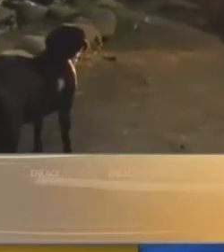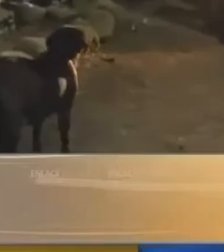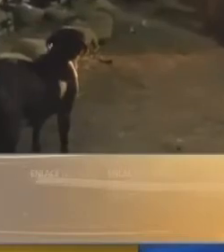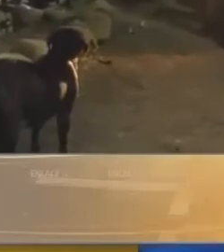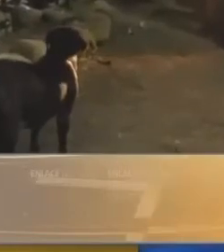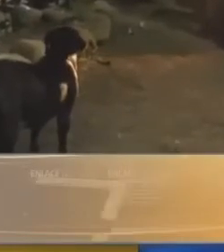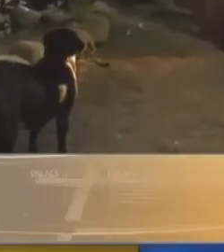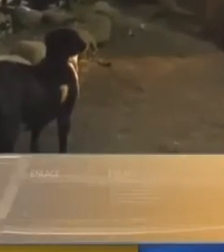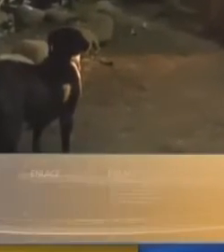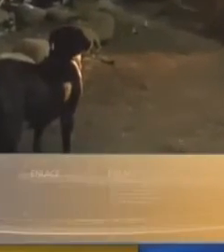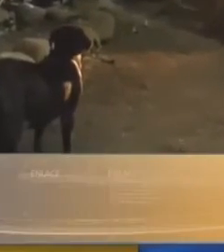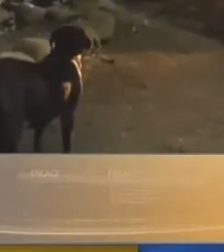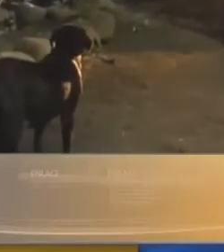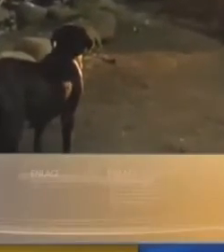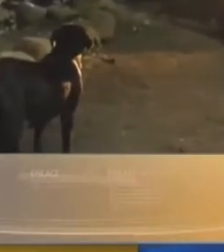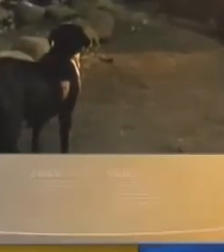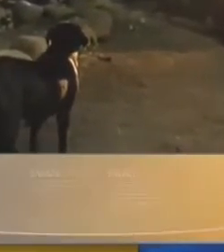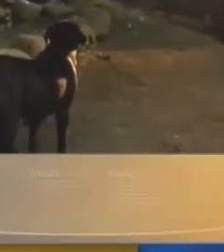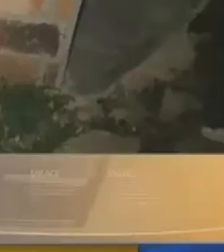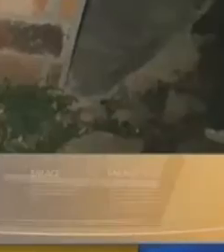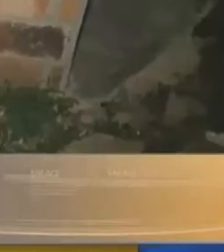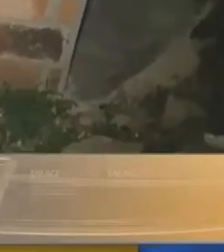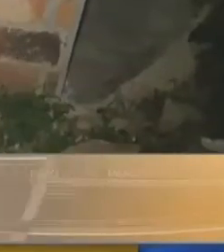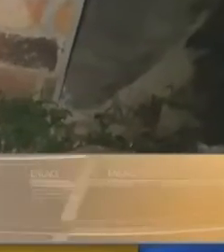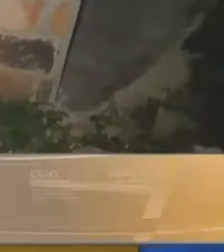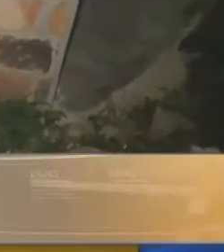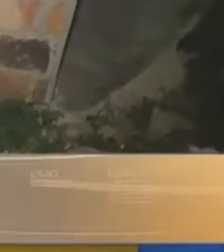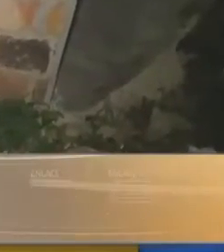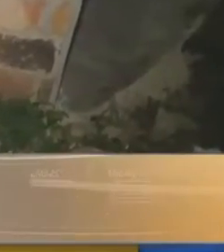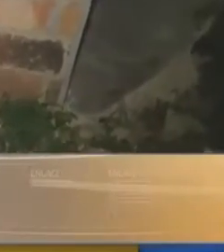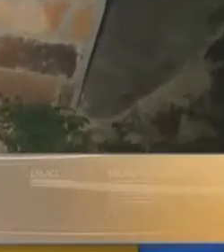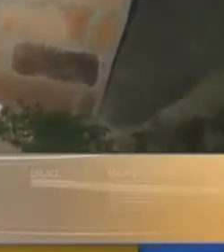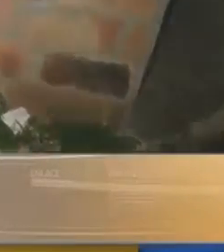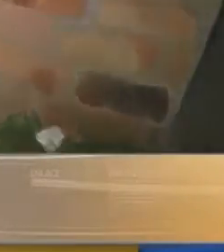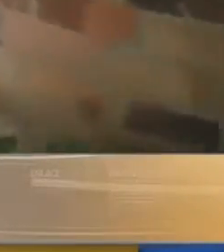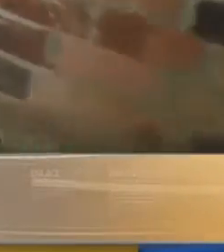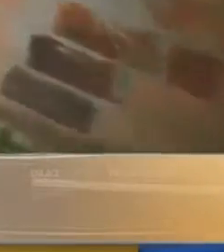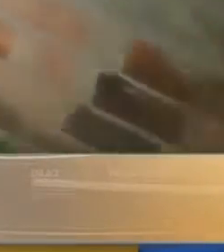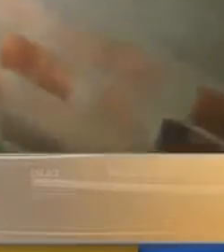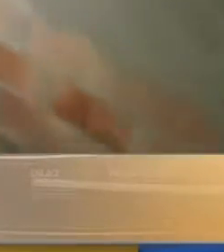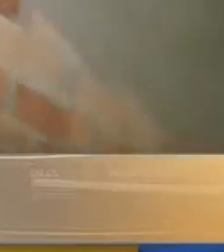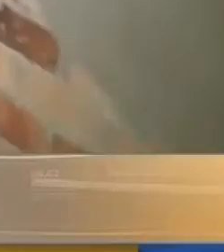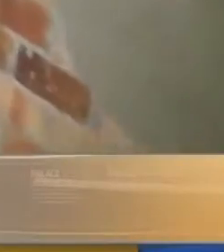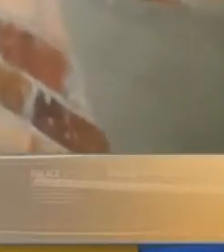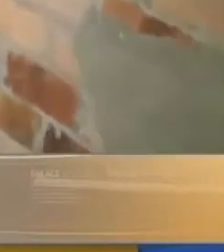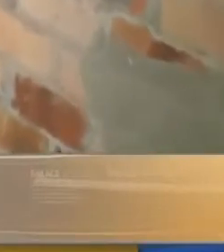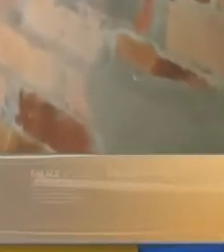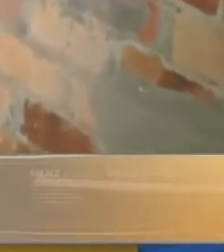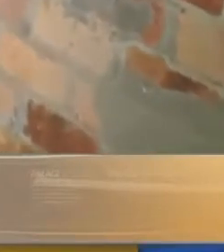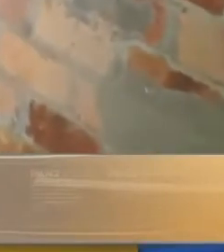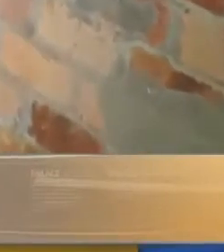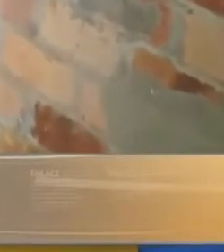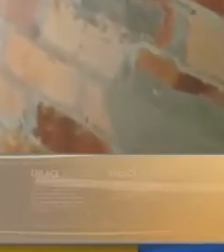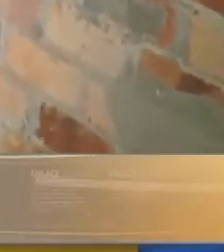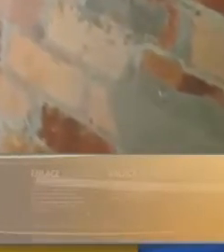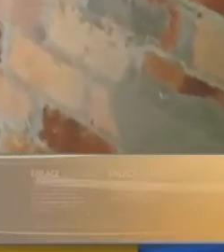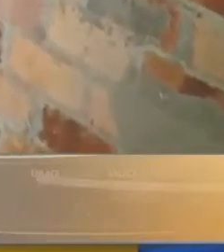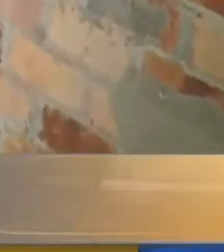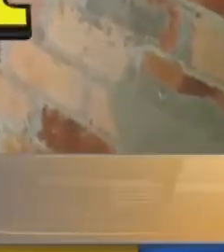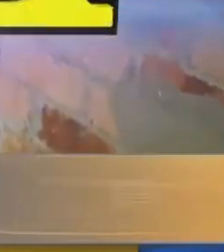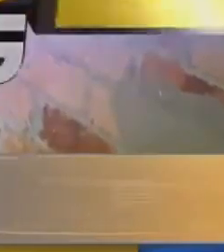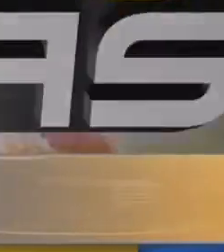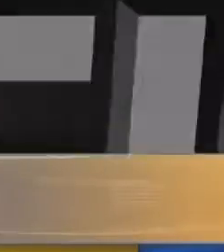Arenal. Autoridades investigan móviles de los hechos y cómo sucedieron. A 15 asciende el número de homicidios registrados en Barranca Bermeja en lo corrido